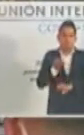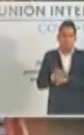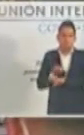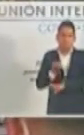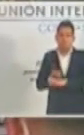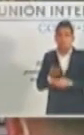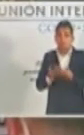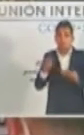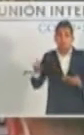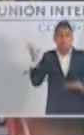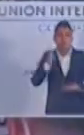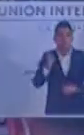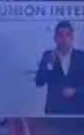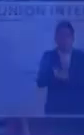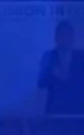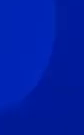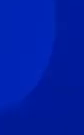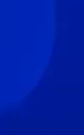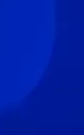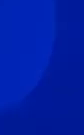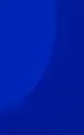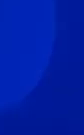luís antonio salazar